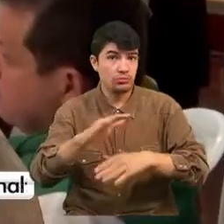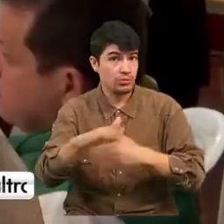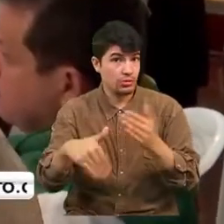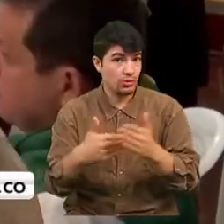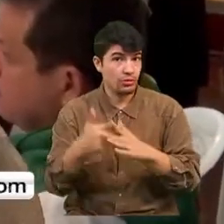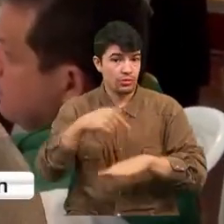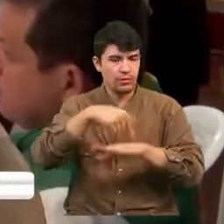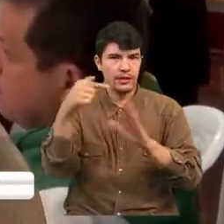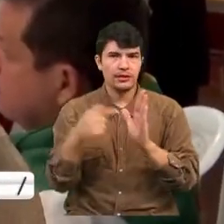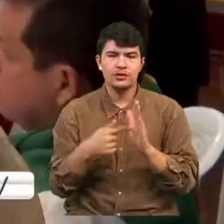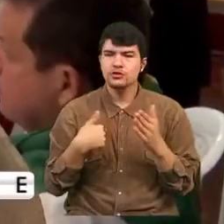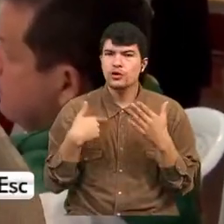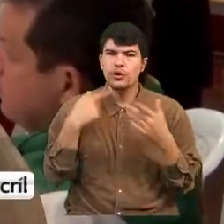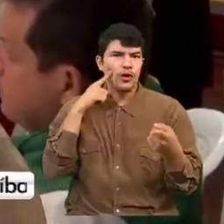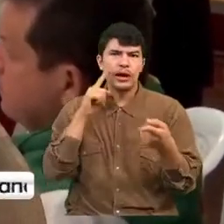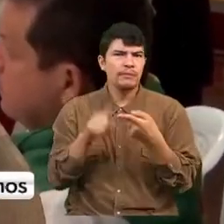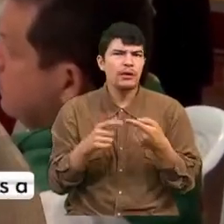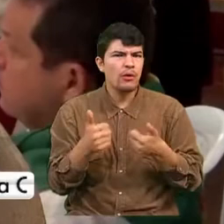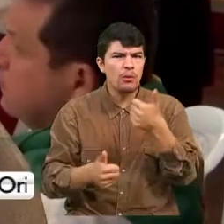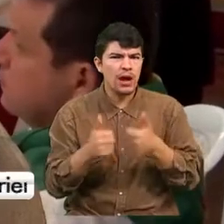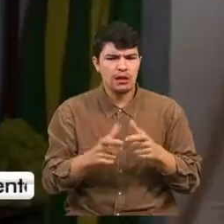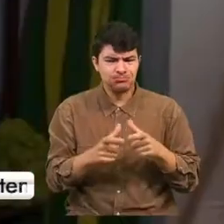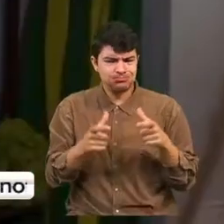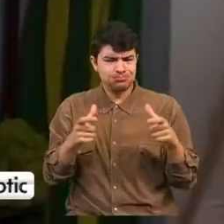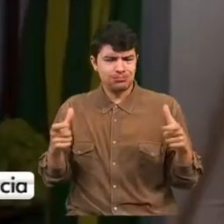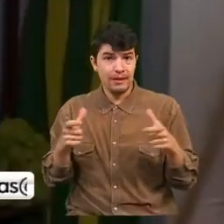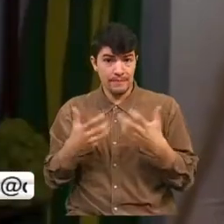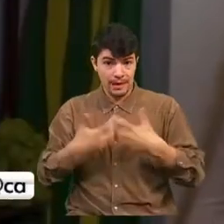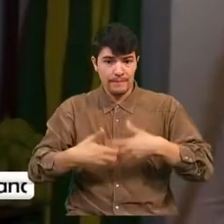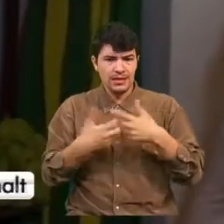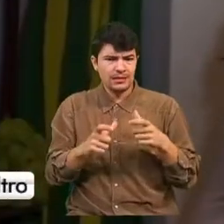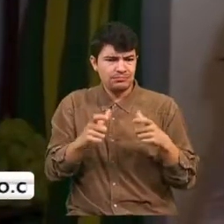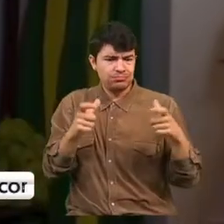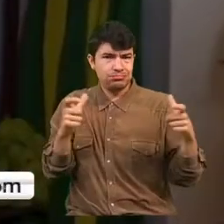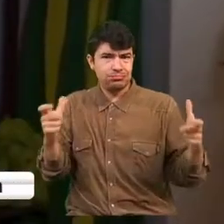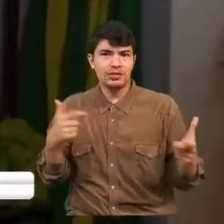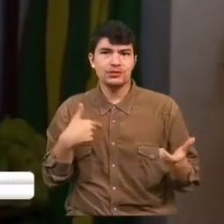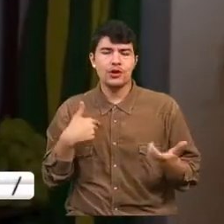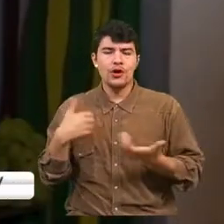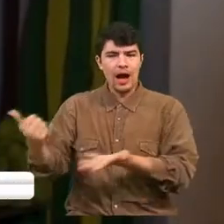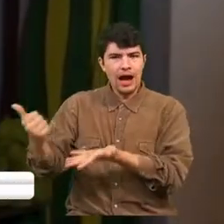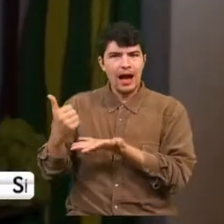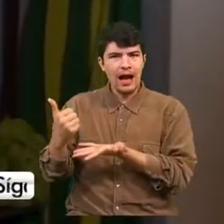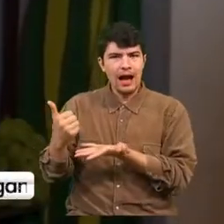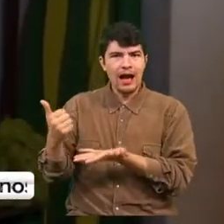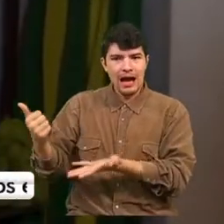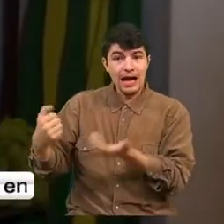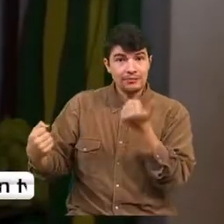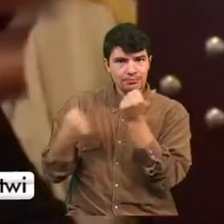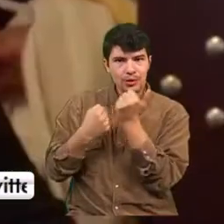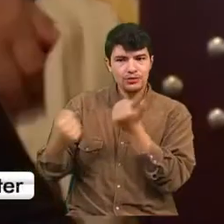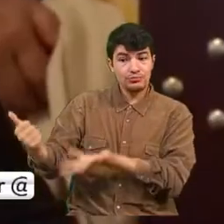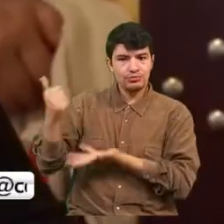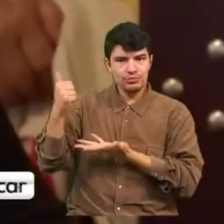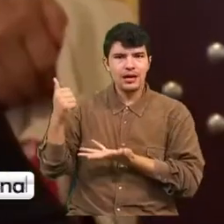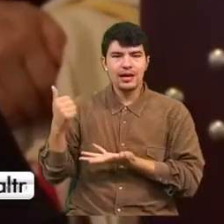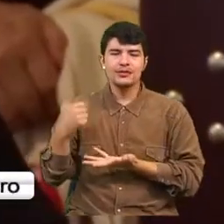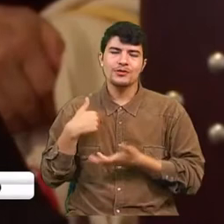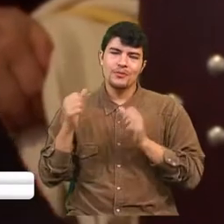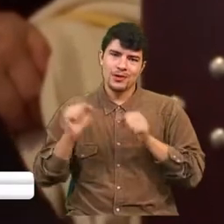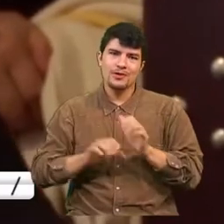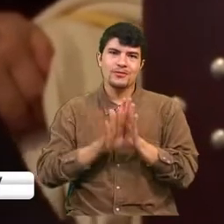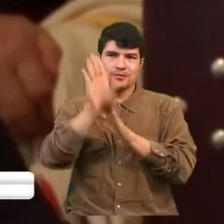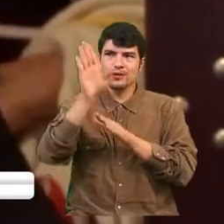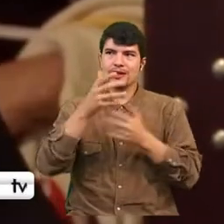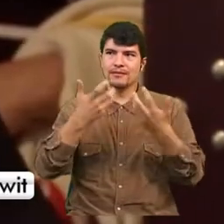Pues aumentar más, seguir creciendo, que me puedan capitalizar nuevamente y que aumente mi negocio. Gerardo